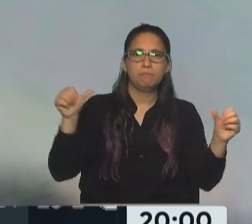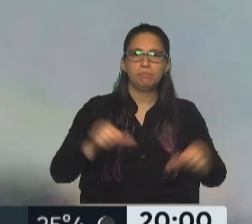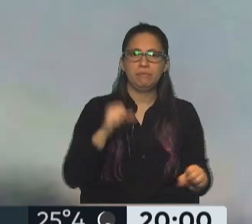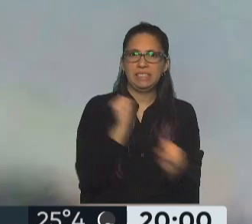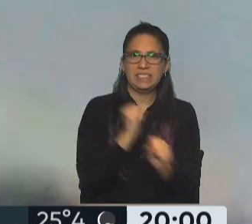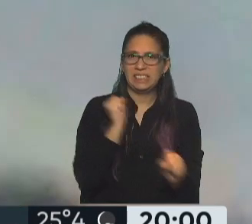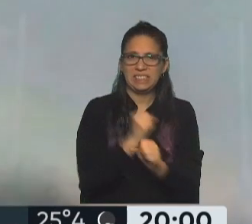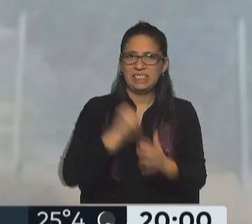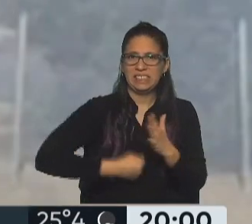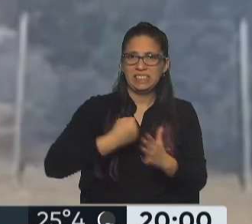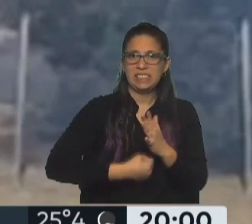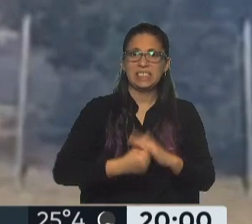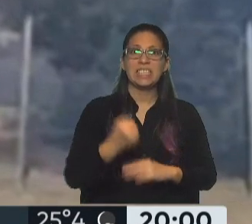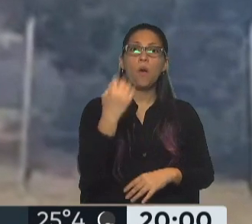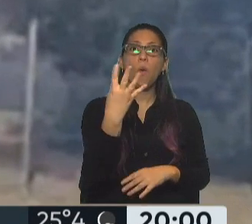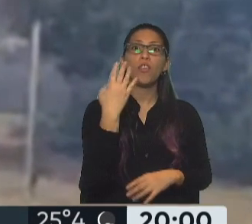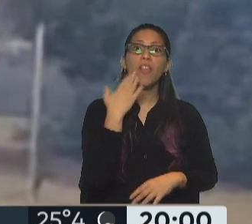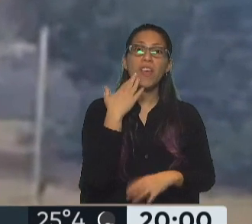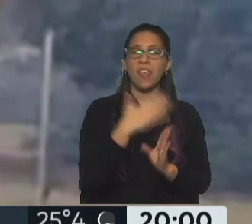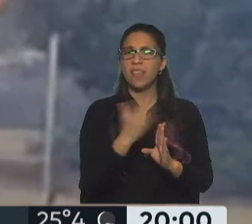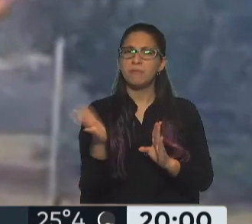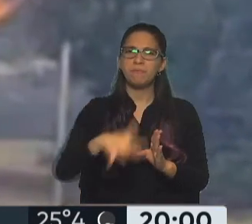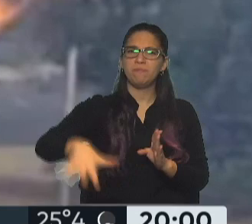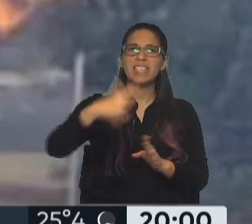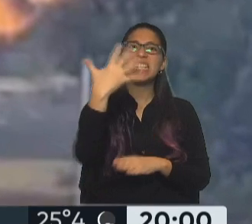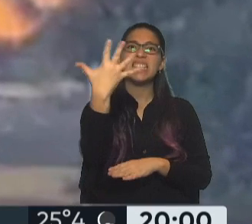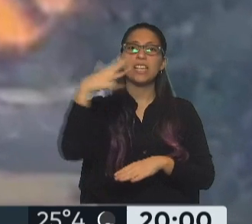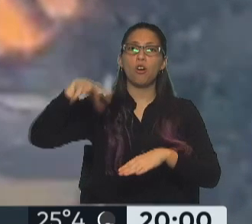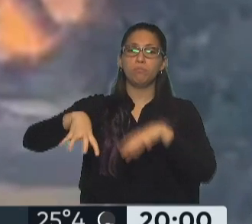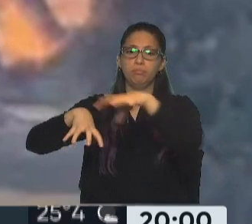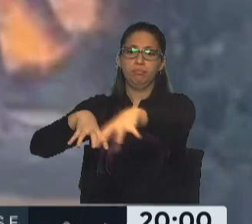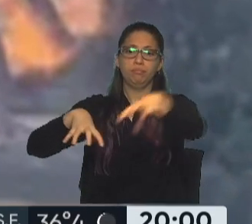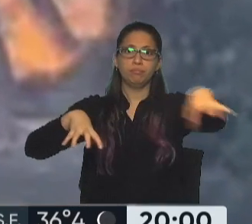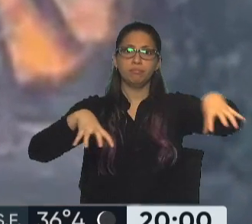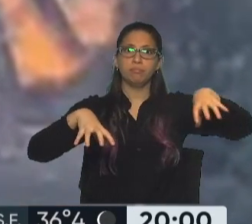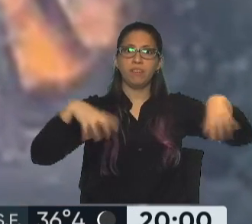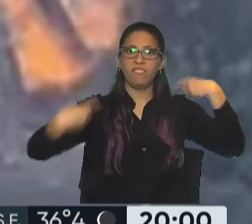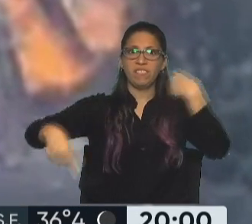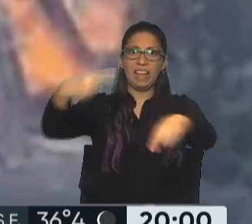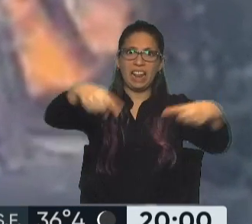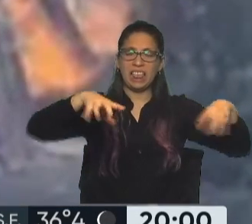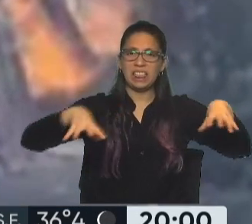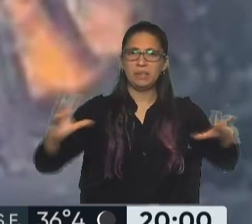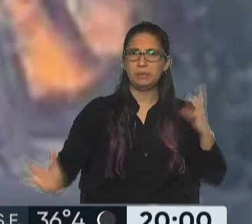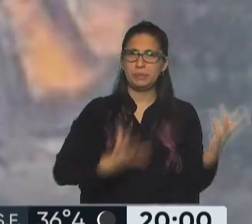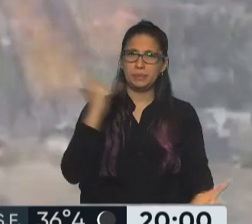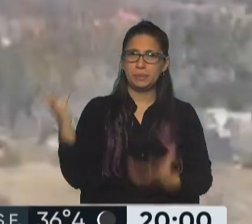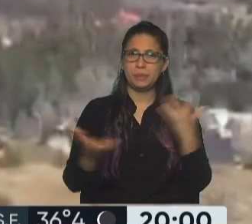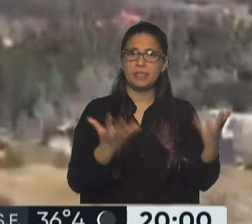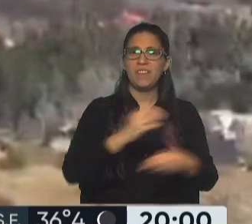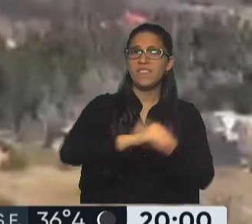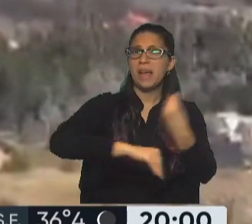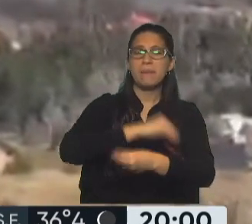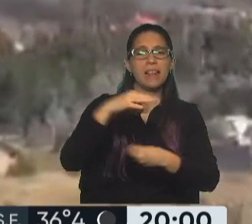16 horas, se registraban 5 focos distintos y muchas familias tuvieron que ser evacuadas. Sumados a los de